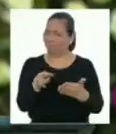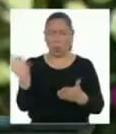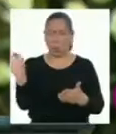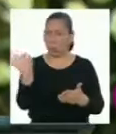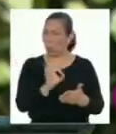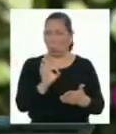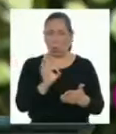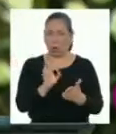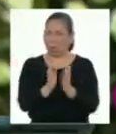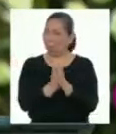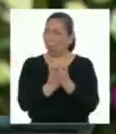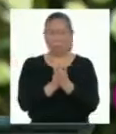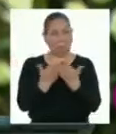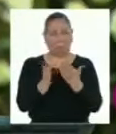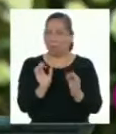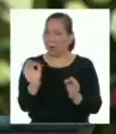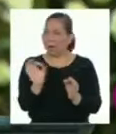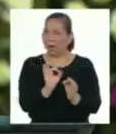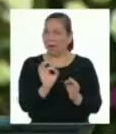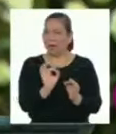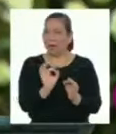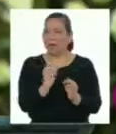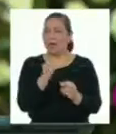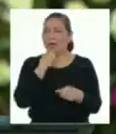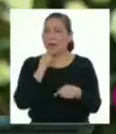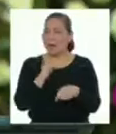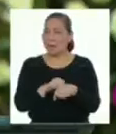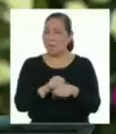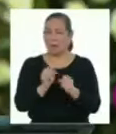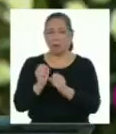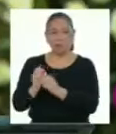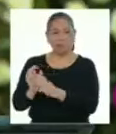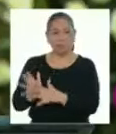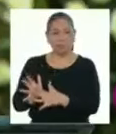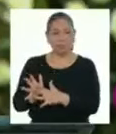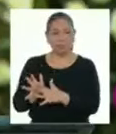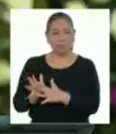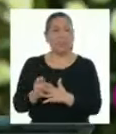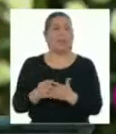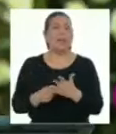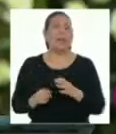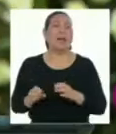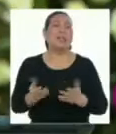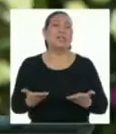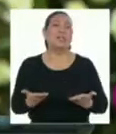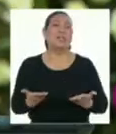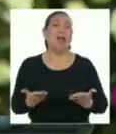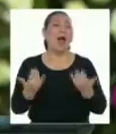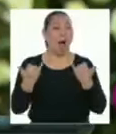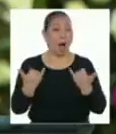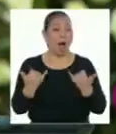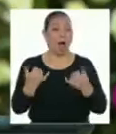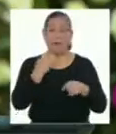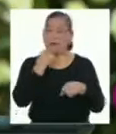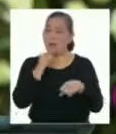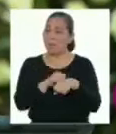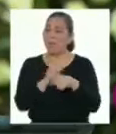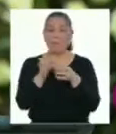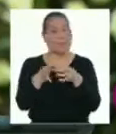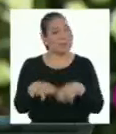nunca en la Escritura: la piedra que desecharon los arquitectos es ahora la